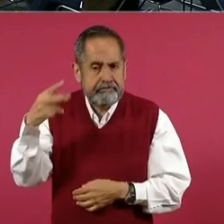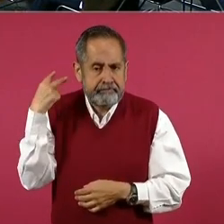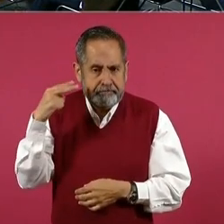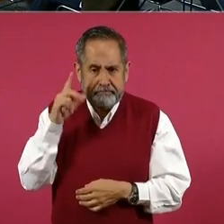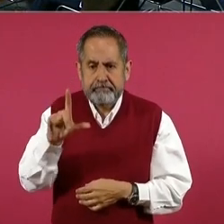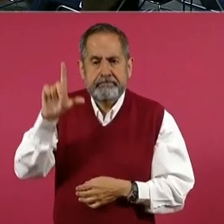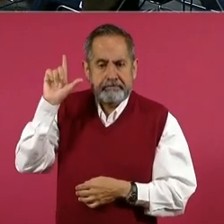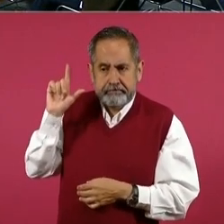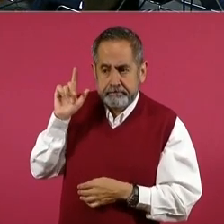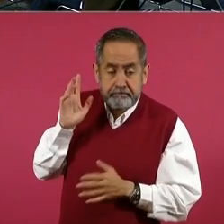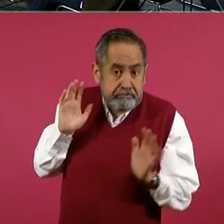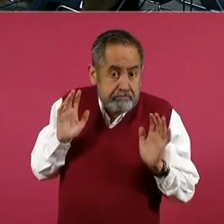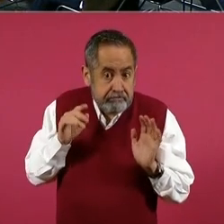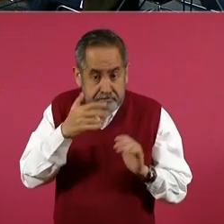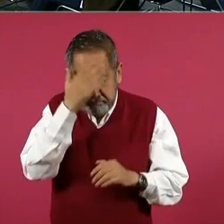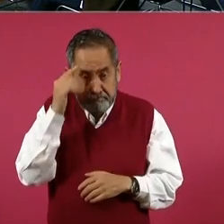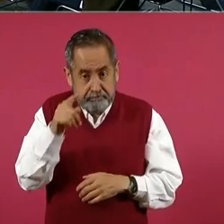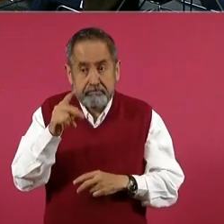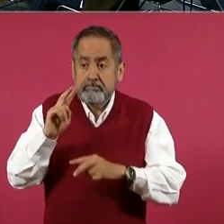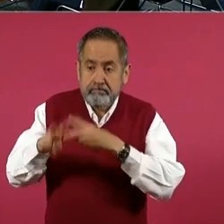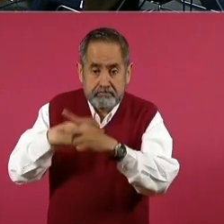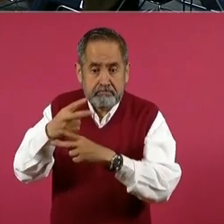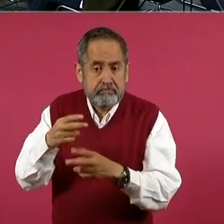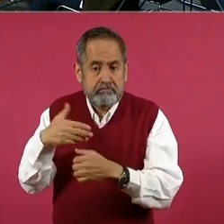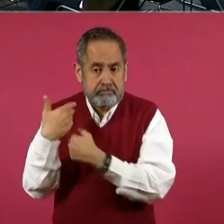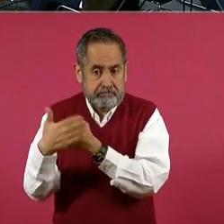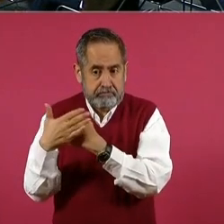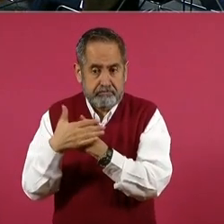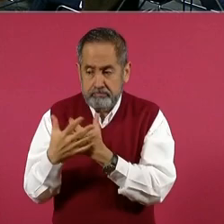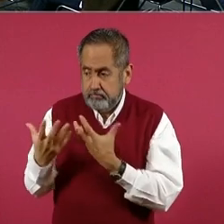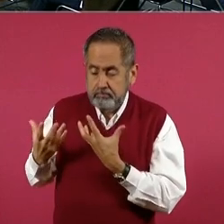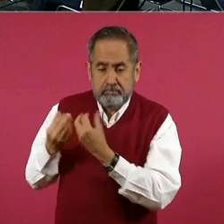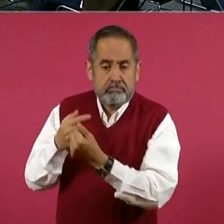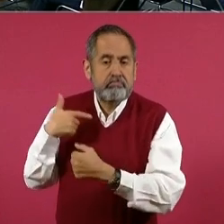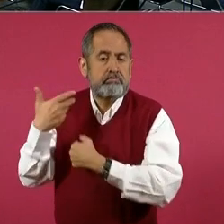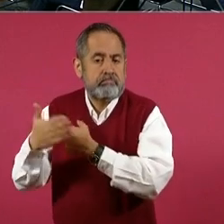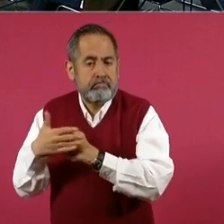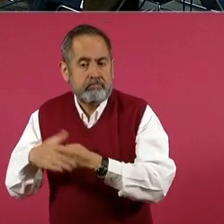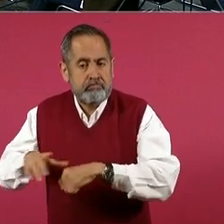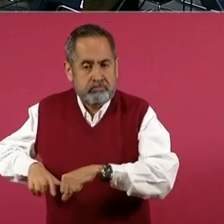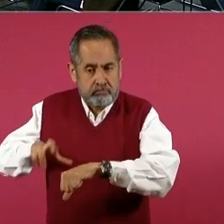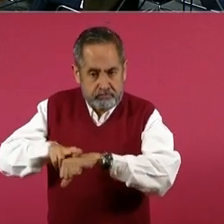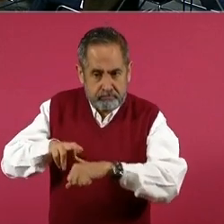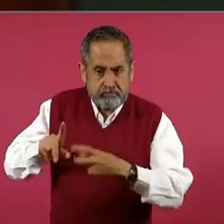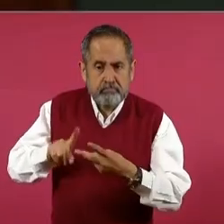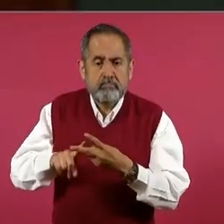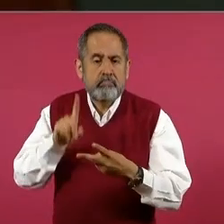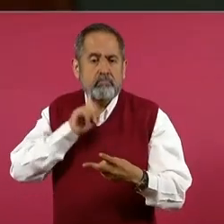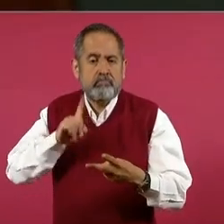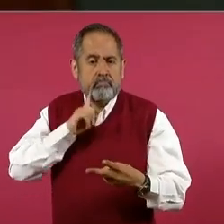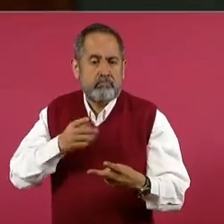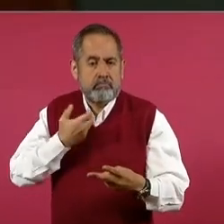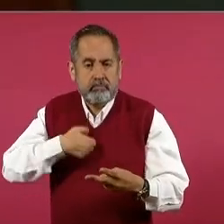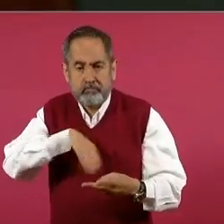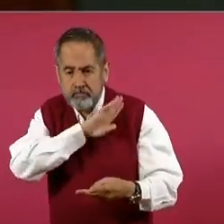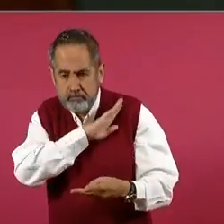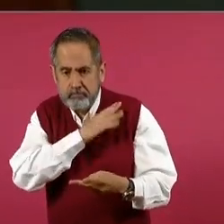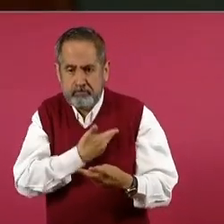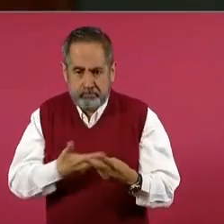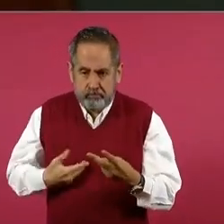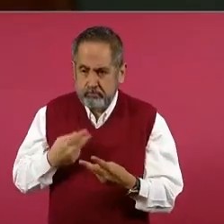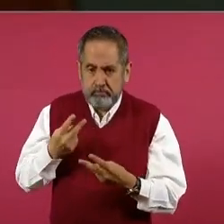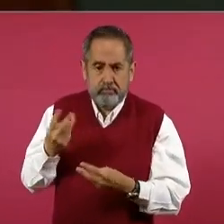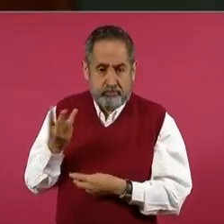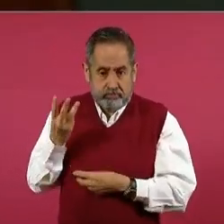lunes pasado, no sé si usted irá junto con la futura gobernadora, así como la presidenta electa, pues a